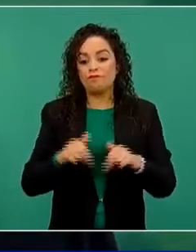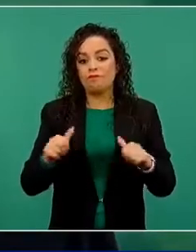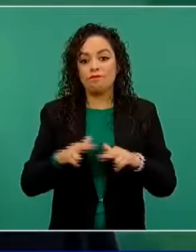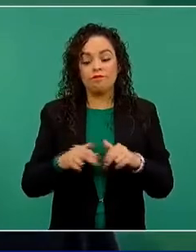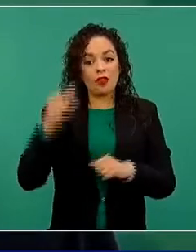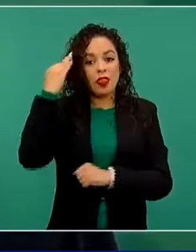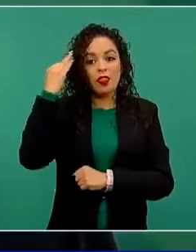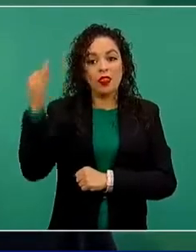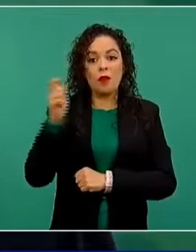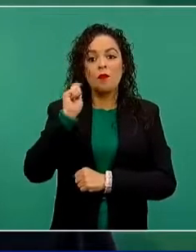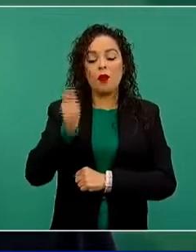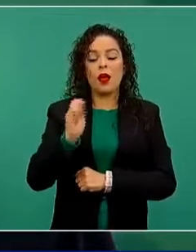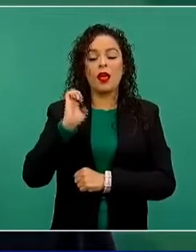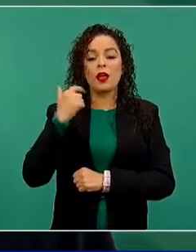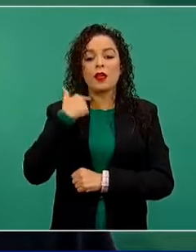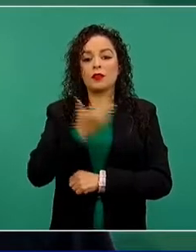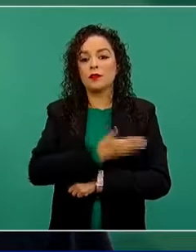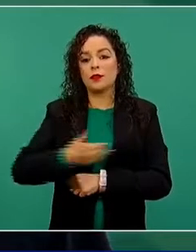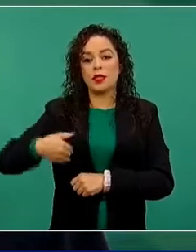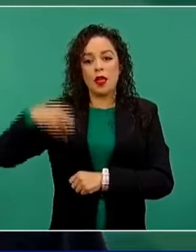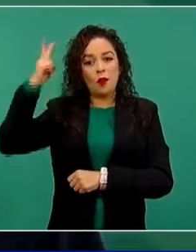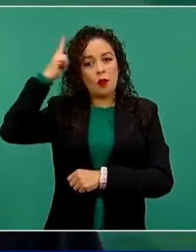porfiriato.